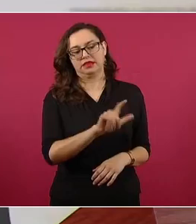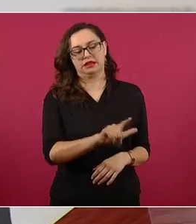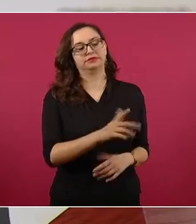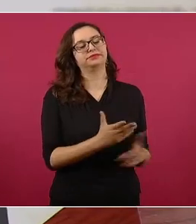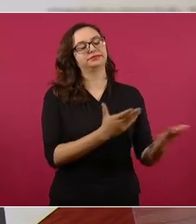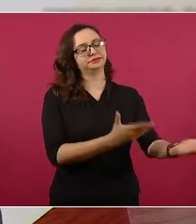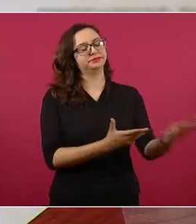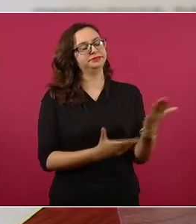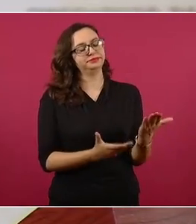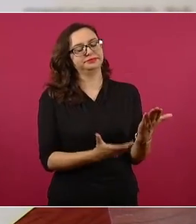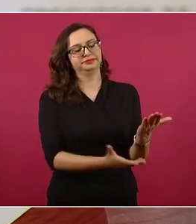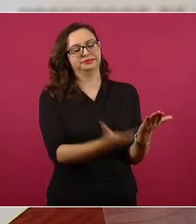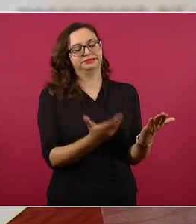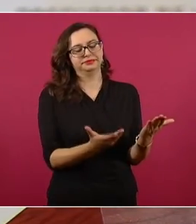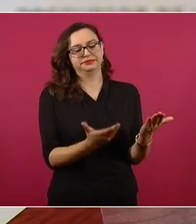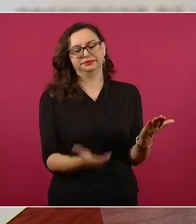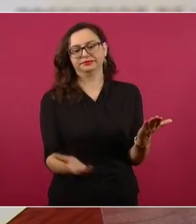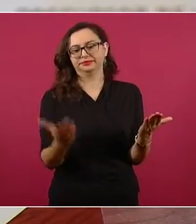y